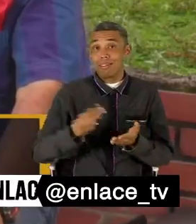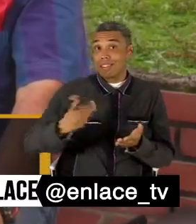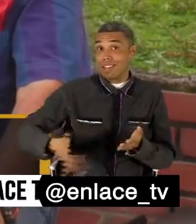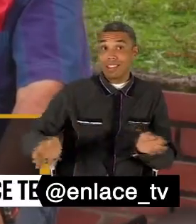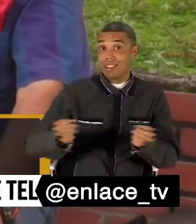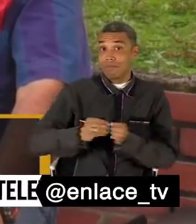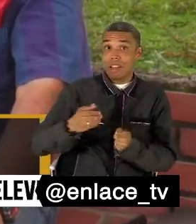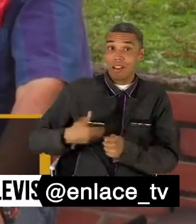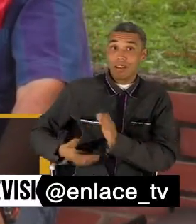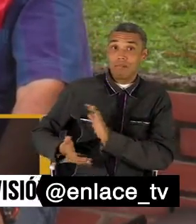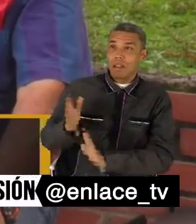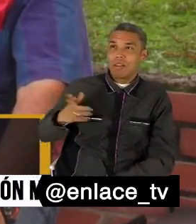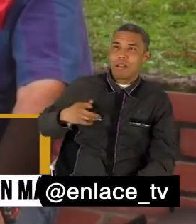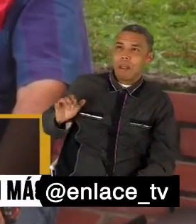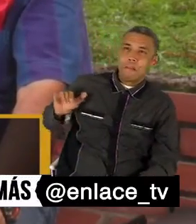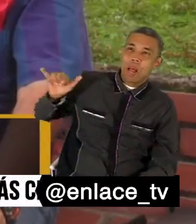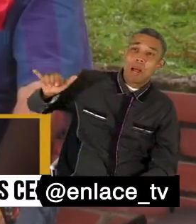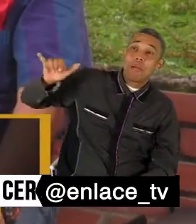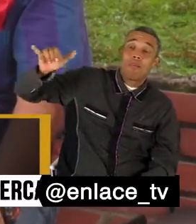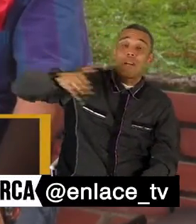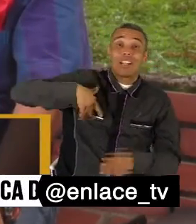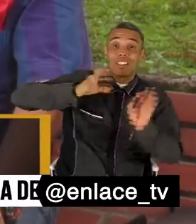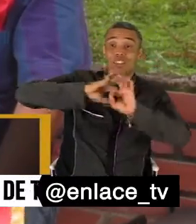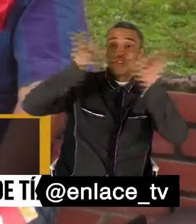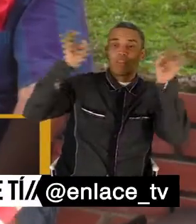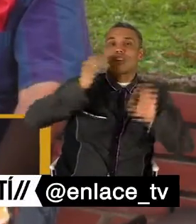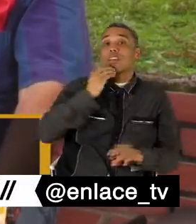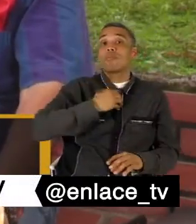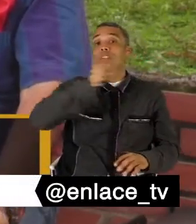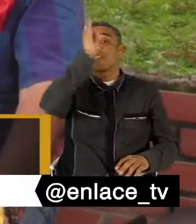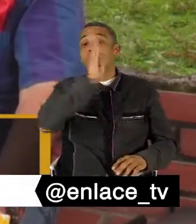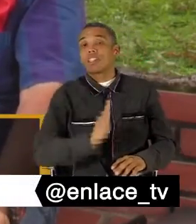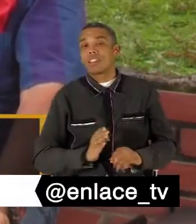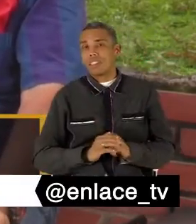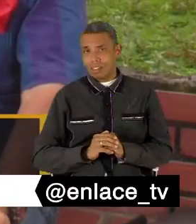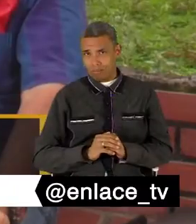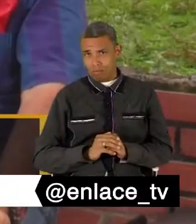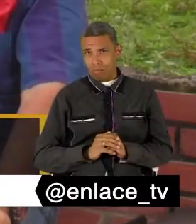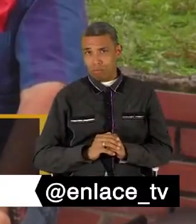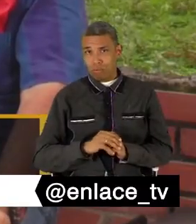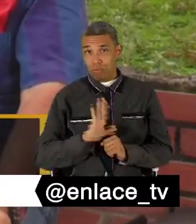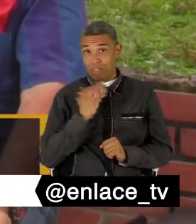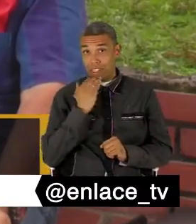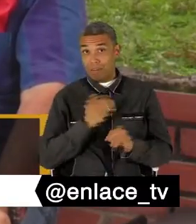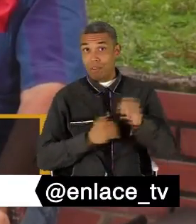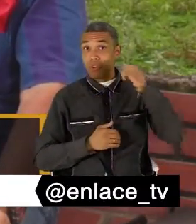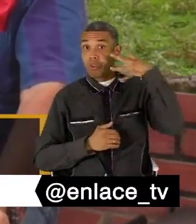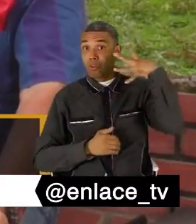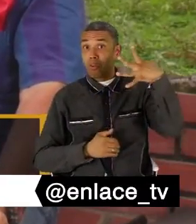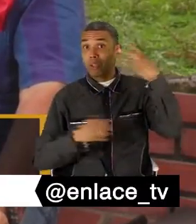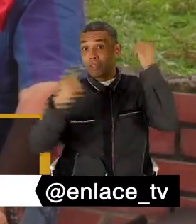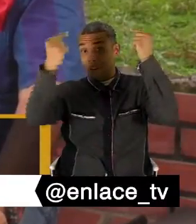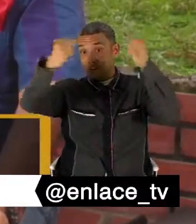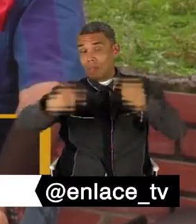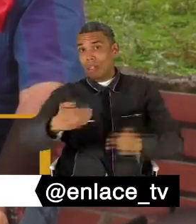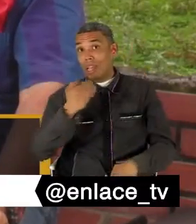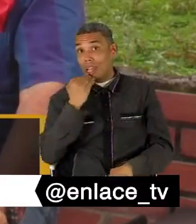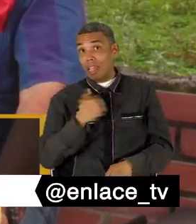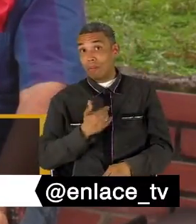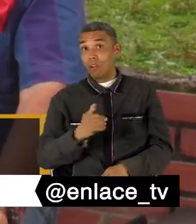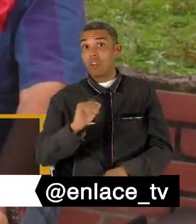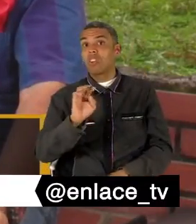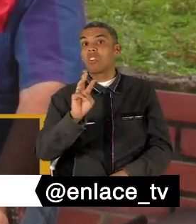allá, ya inclusive el de Brasil por 4 partidos valía 30 millones de pesos, una cosa muy, muy